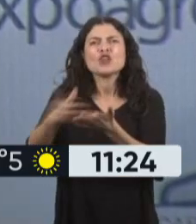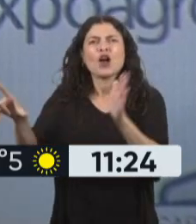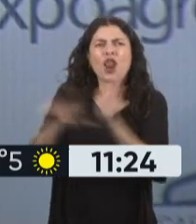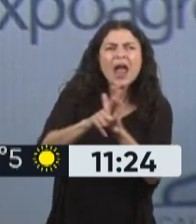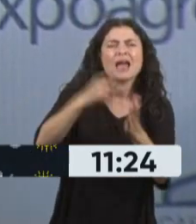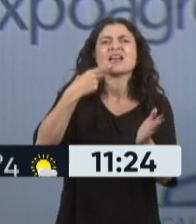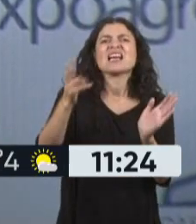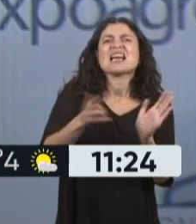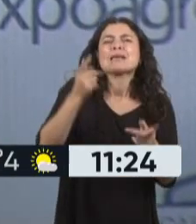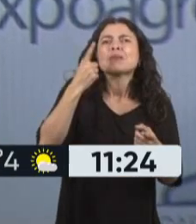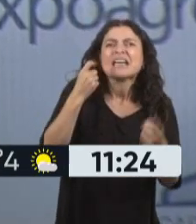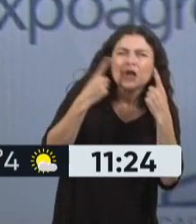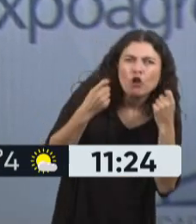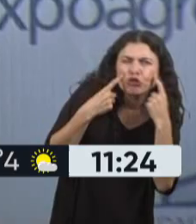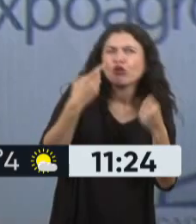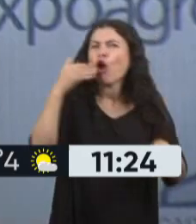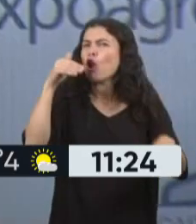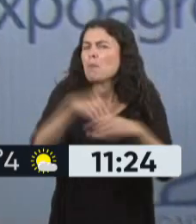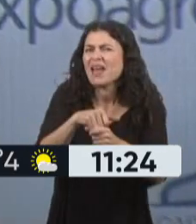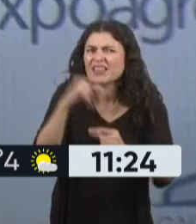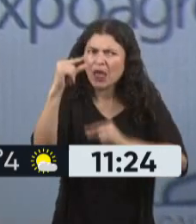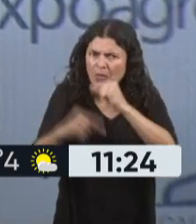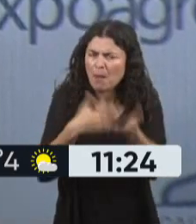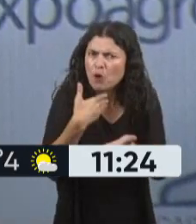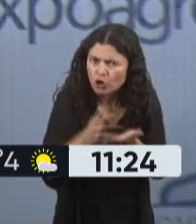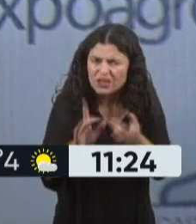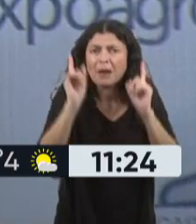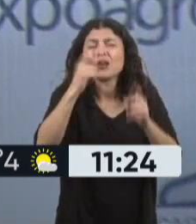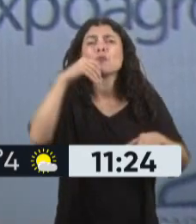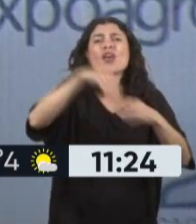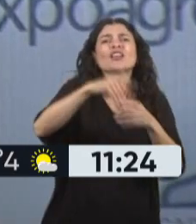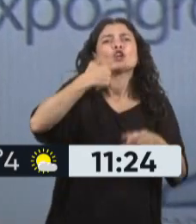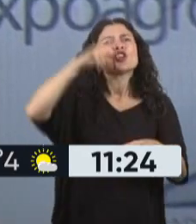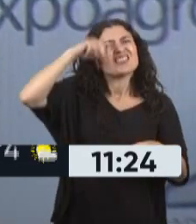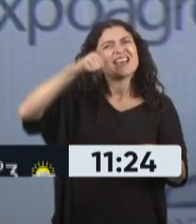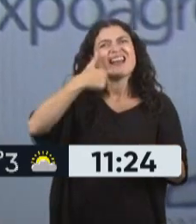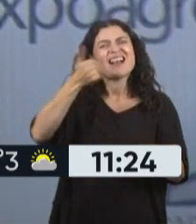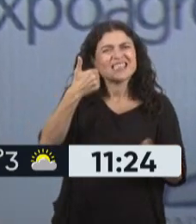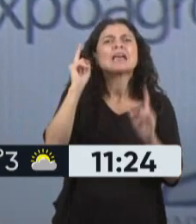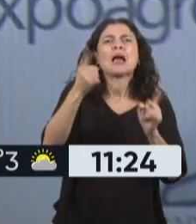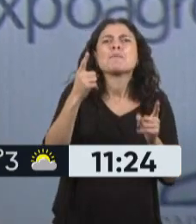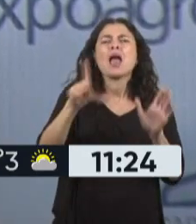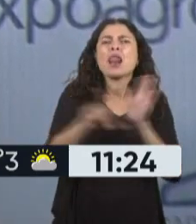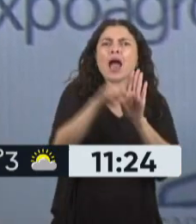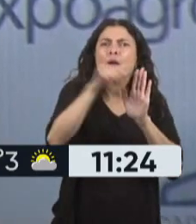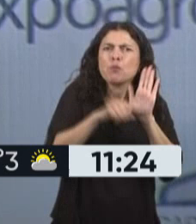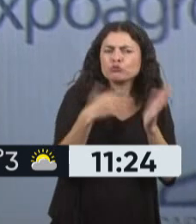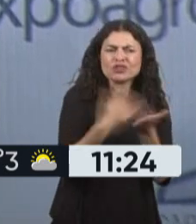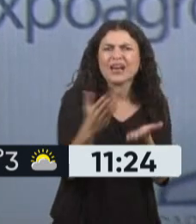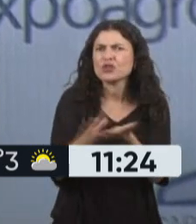atentaban contra la generación de valor. Derogamos normas en SENASA y en el INASE, Eliminamos declaraciones juradas